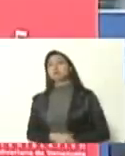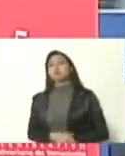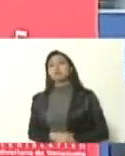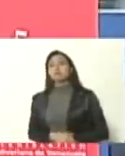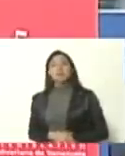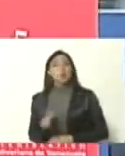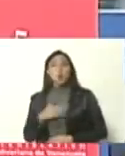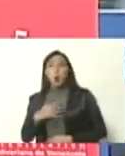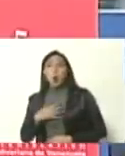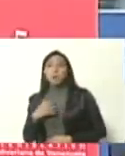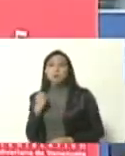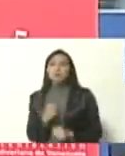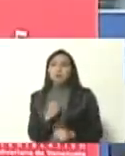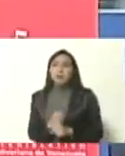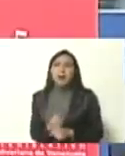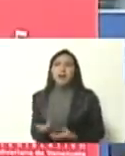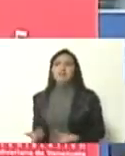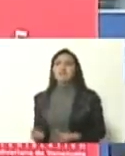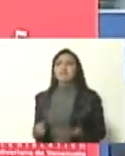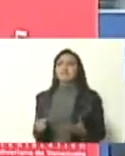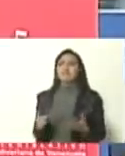esperen